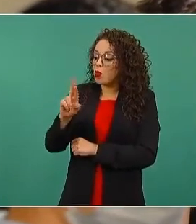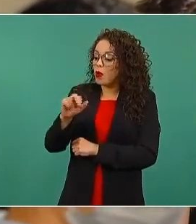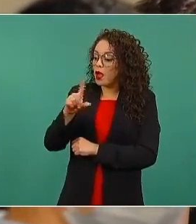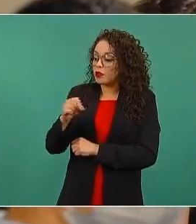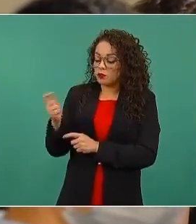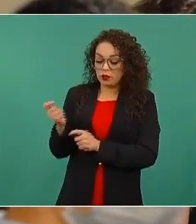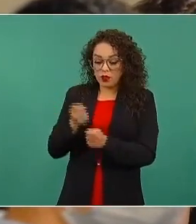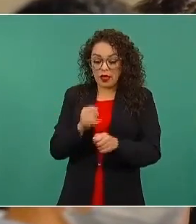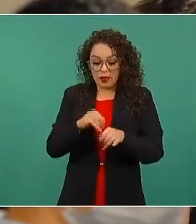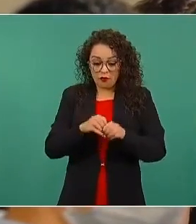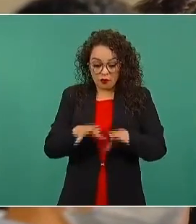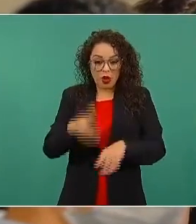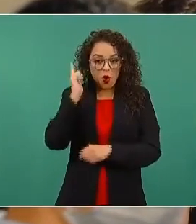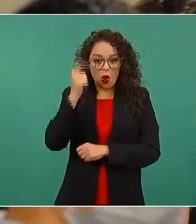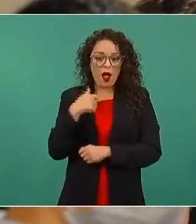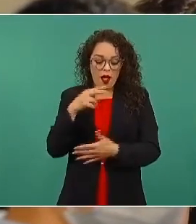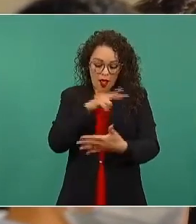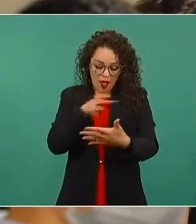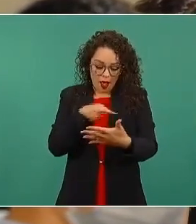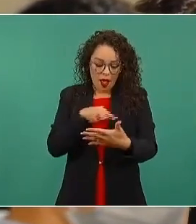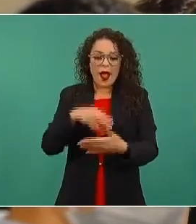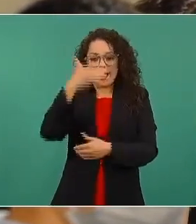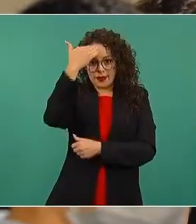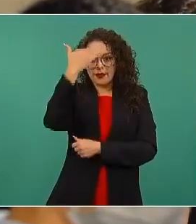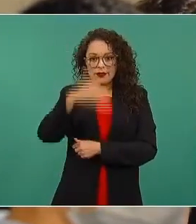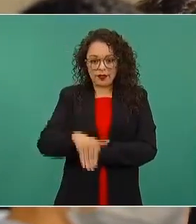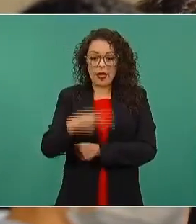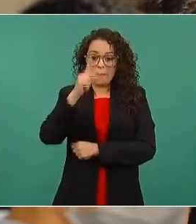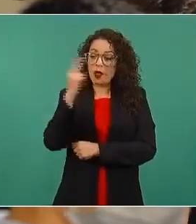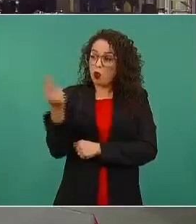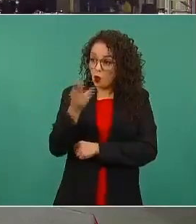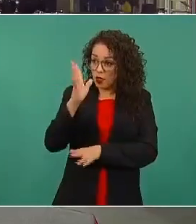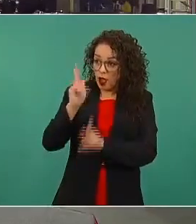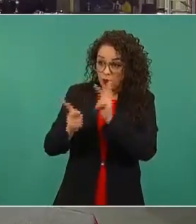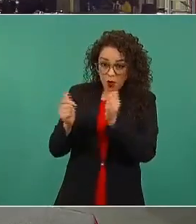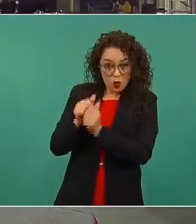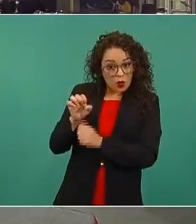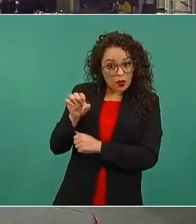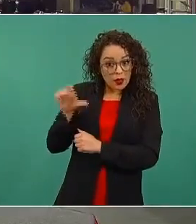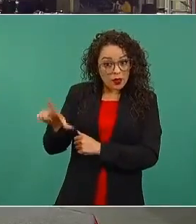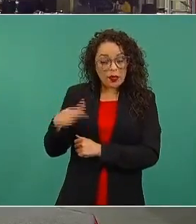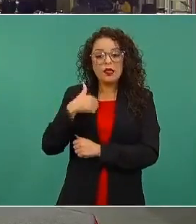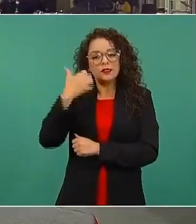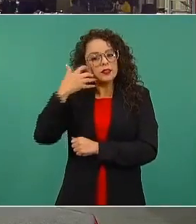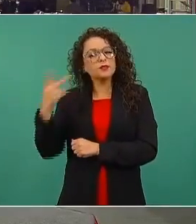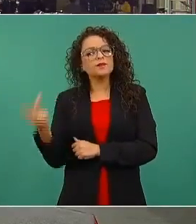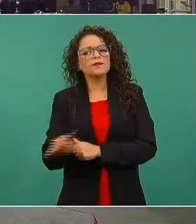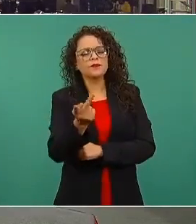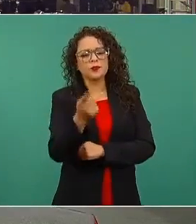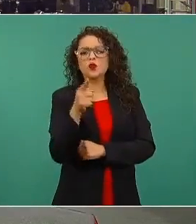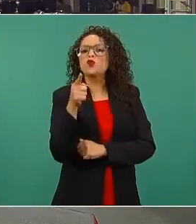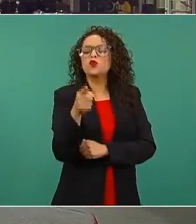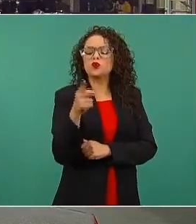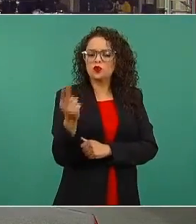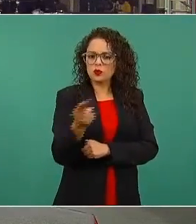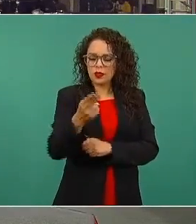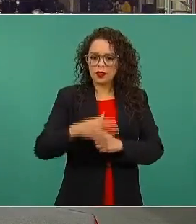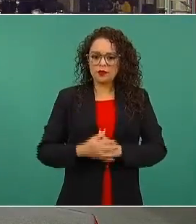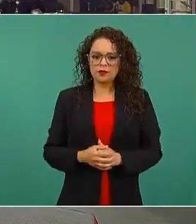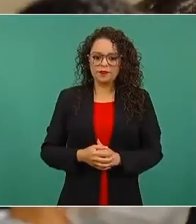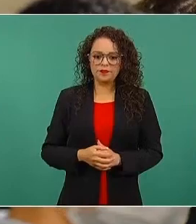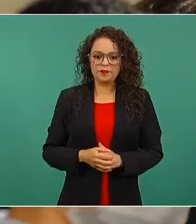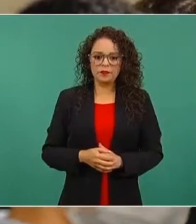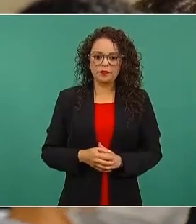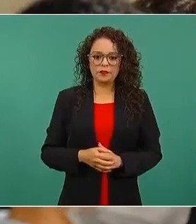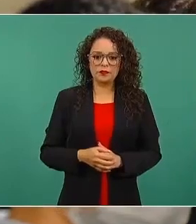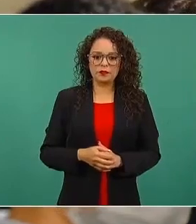informe. Pero si platicó usted con Durazo al respecto, la pregunta para usted es si le comentó qué tan grande es